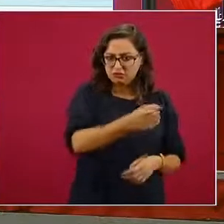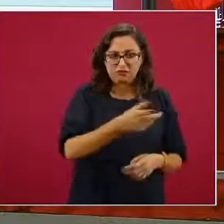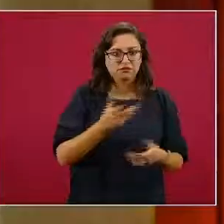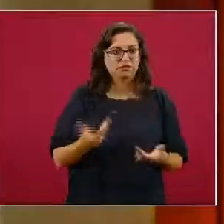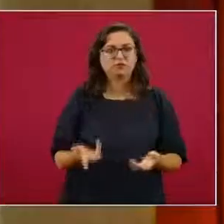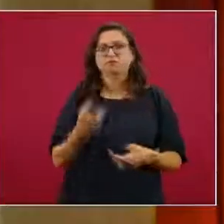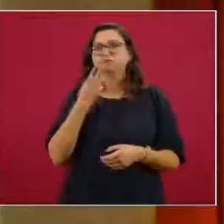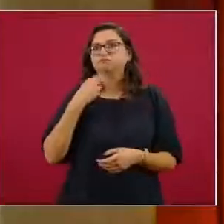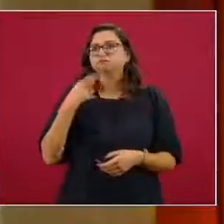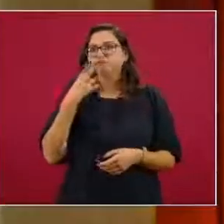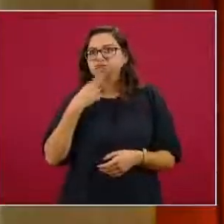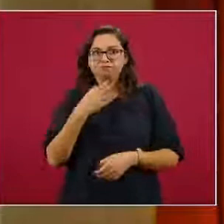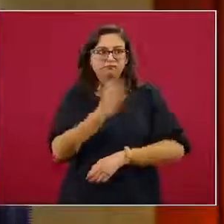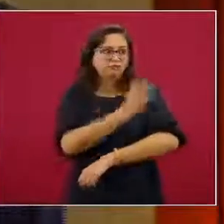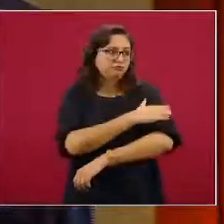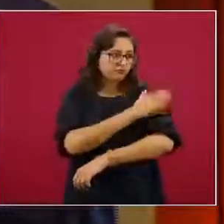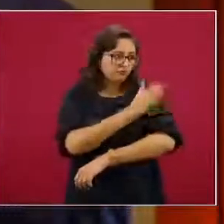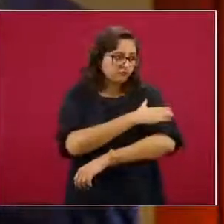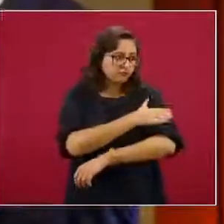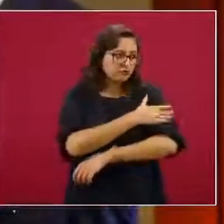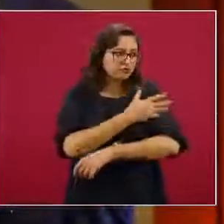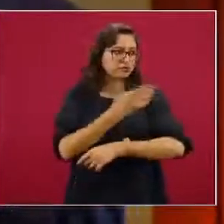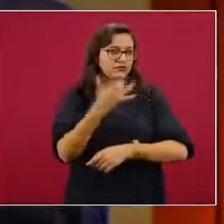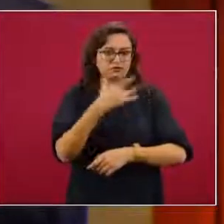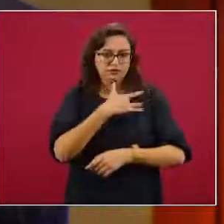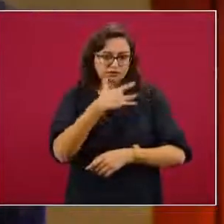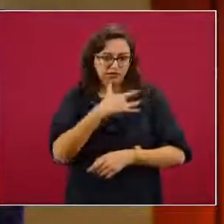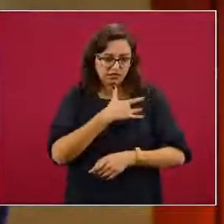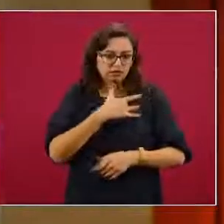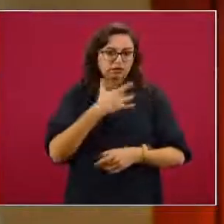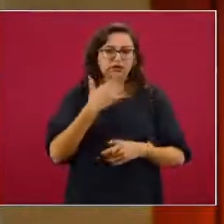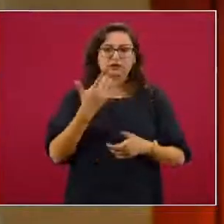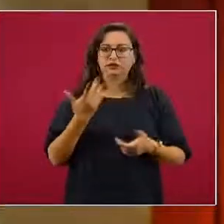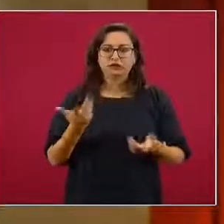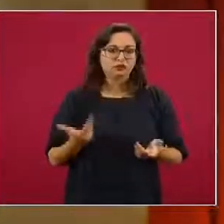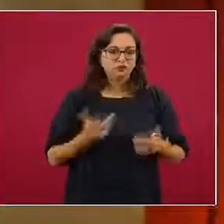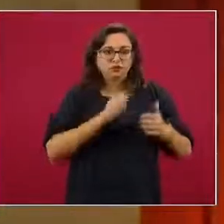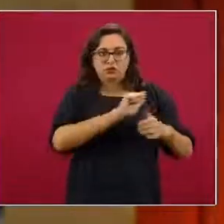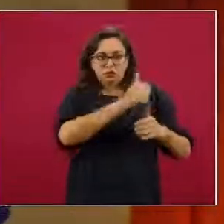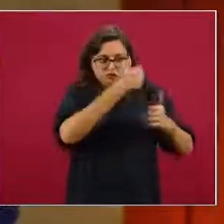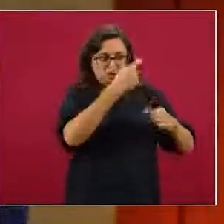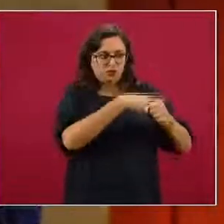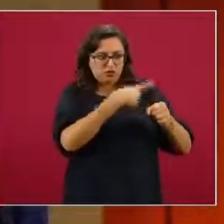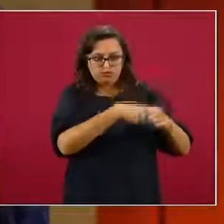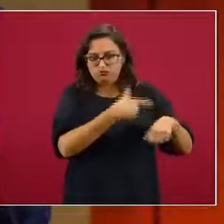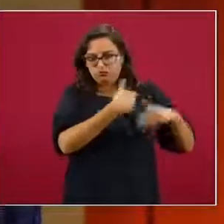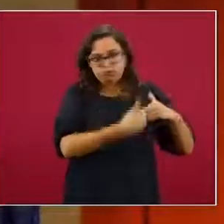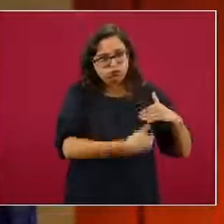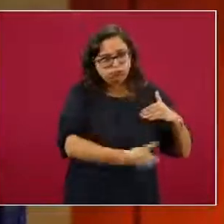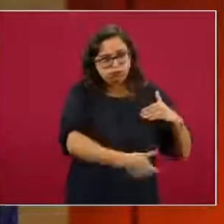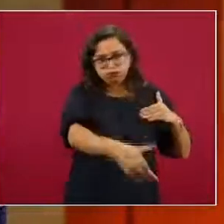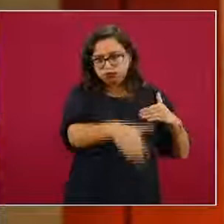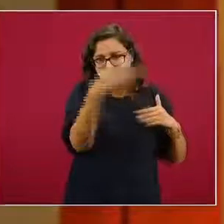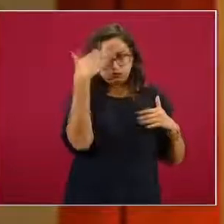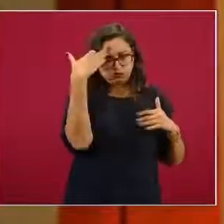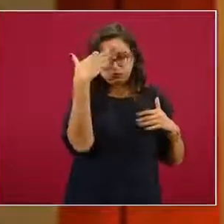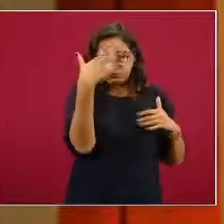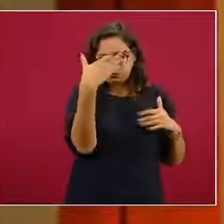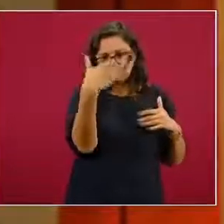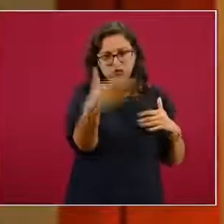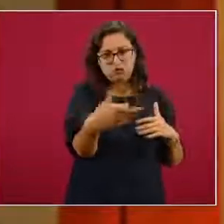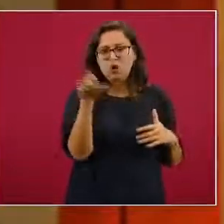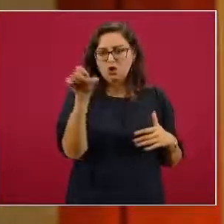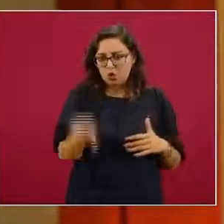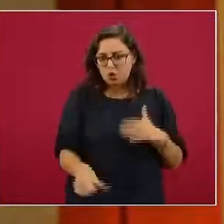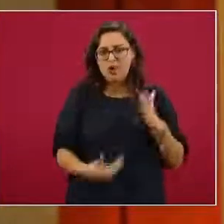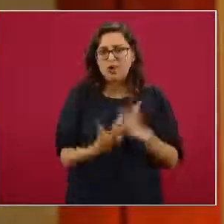la diabetes, como es la hipertensión, como es la cardiopatía crónica o las otras enfermedades de larga duración. Esto lo comentábamos también en la mañana,